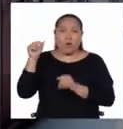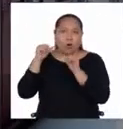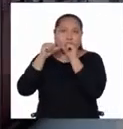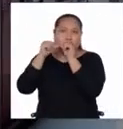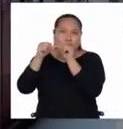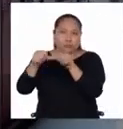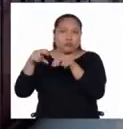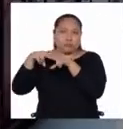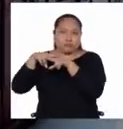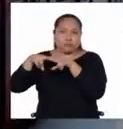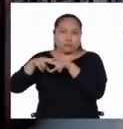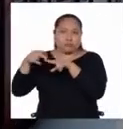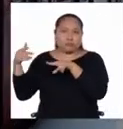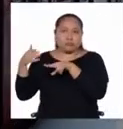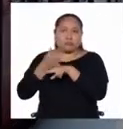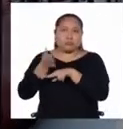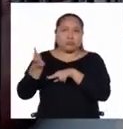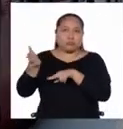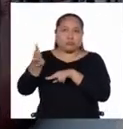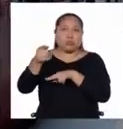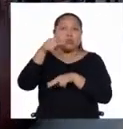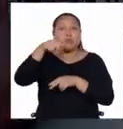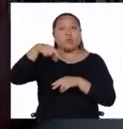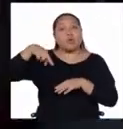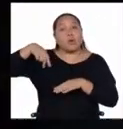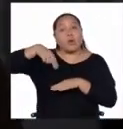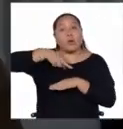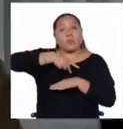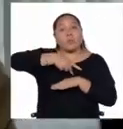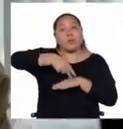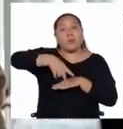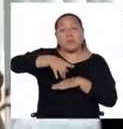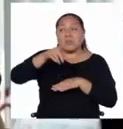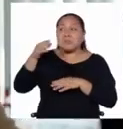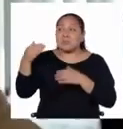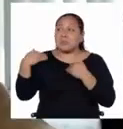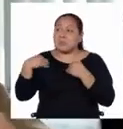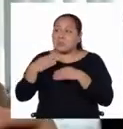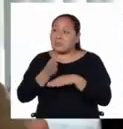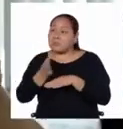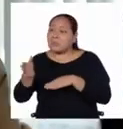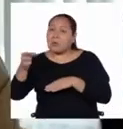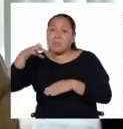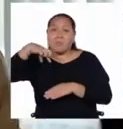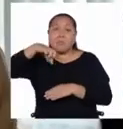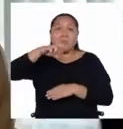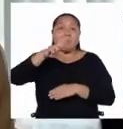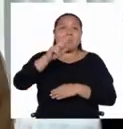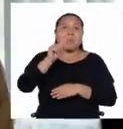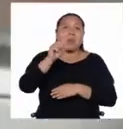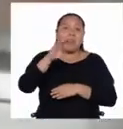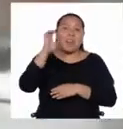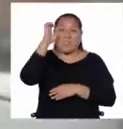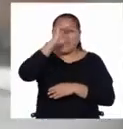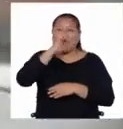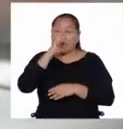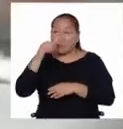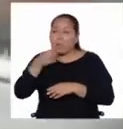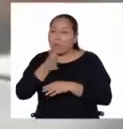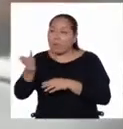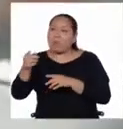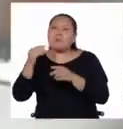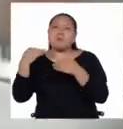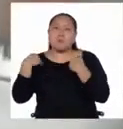el tiempo, y hoy día tú caminas por Bruselas y tienes tranvías, caminas por Praga y tienes tranvías.